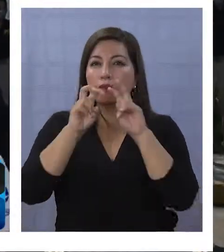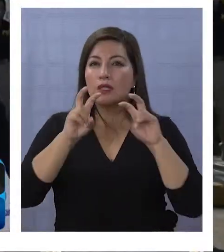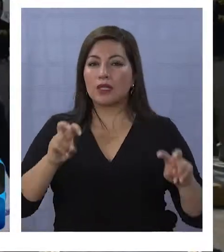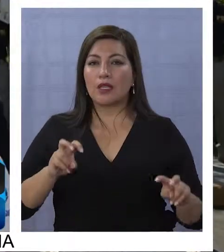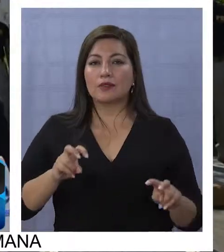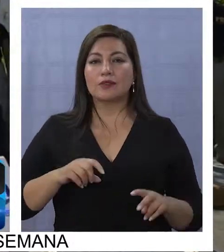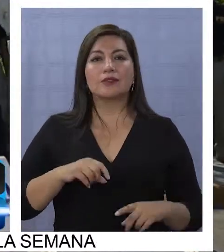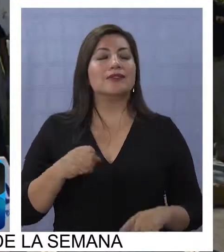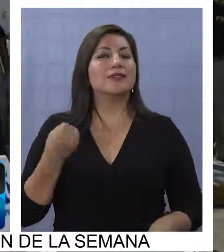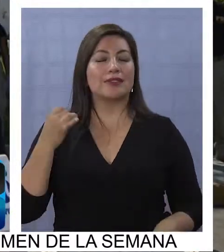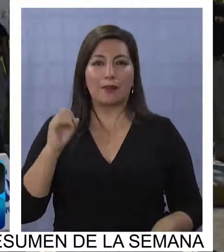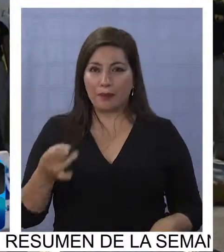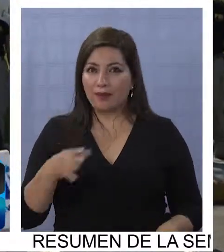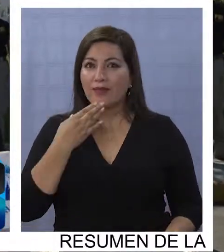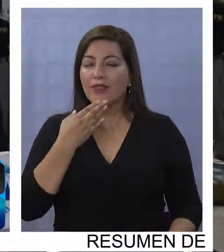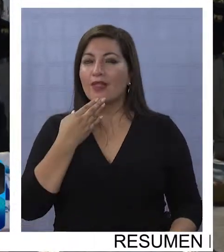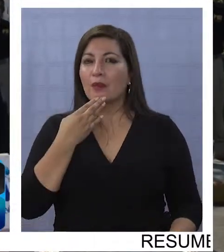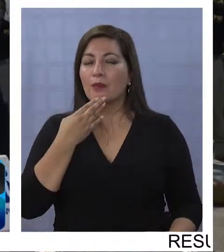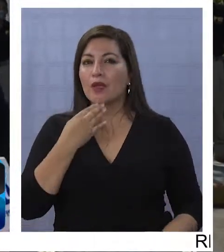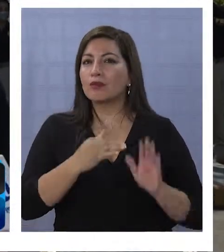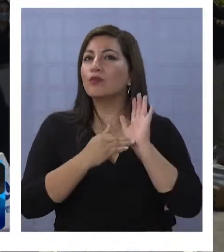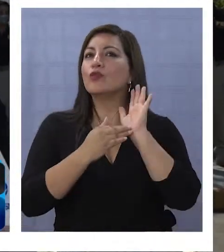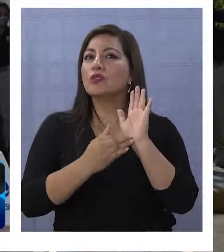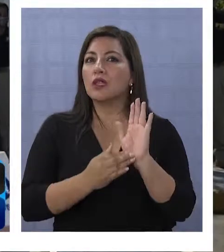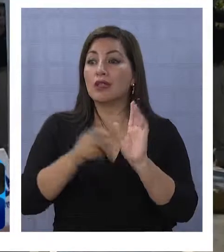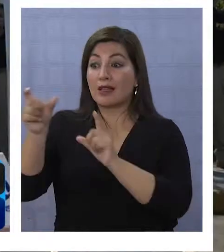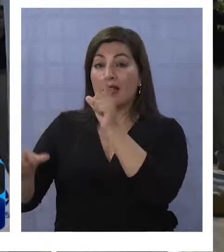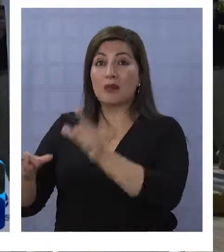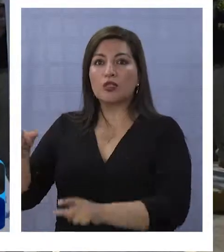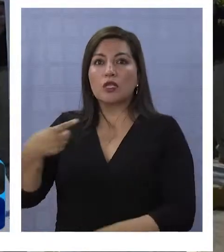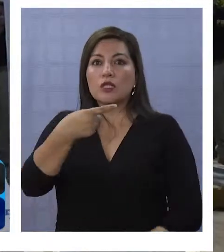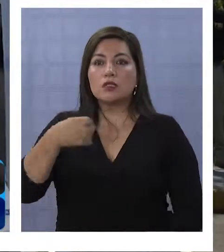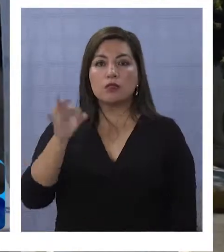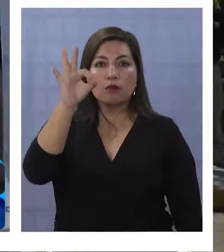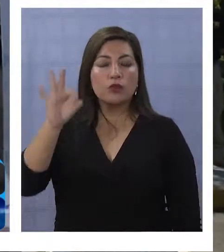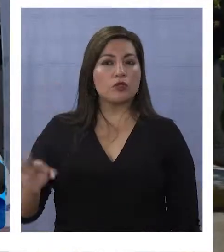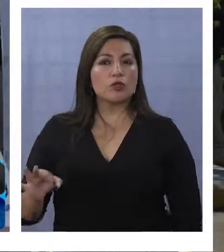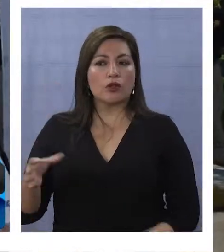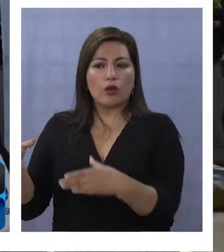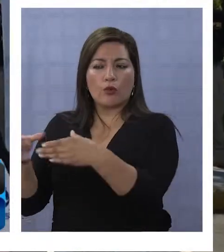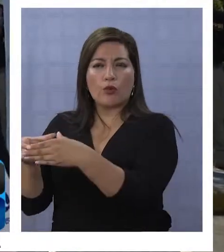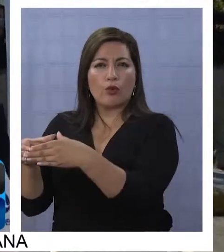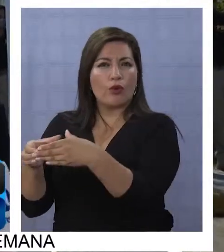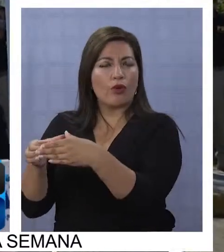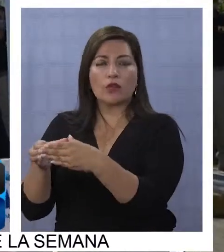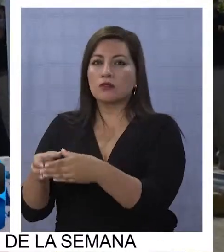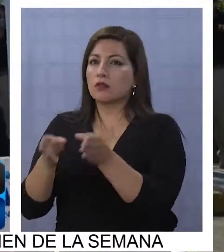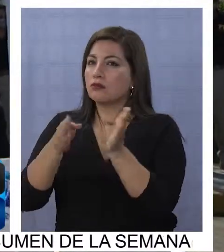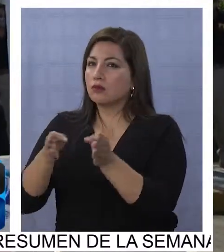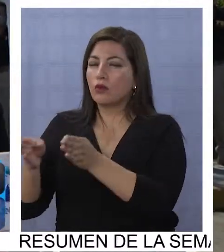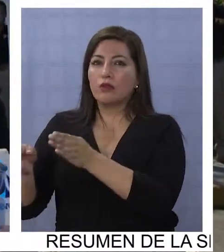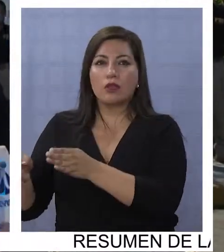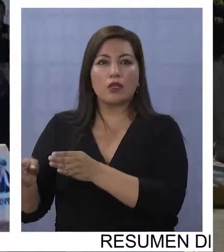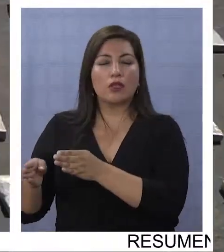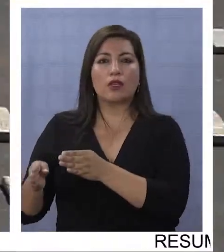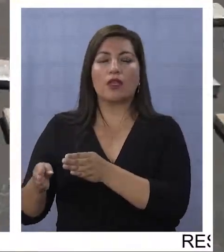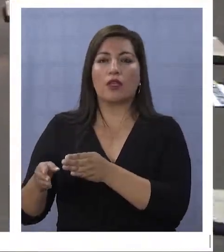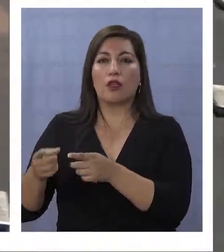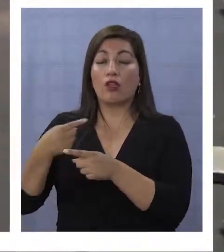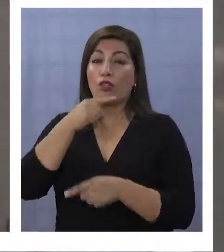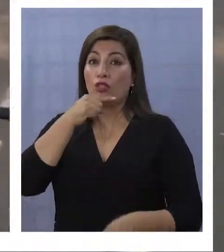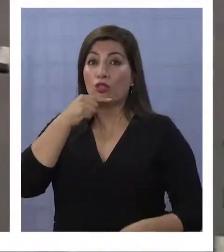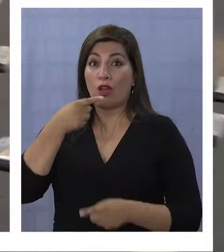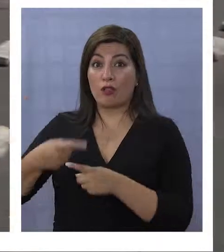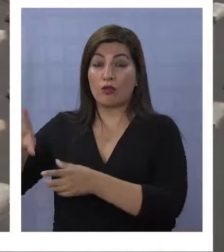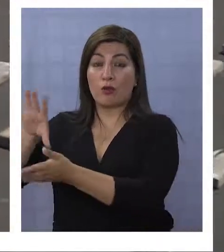de demostrar que realmente estas personas estaban dedicadas en 100% a lo que organizarse criminalmente, distribuir e ingresar drogas desde